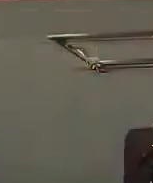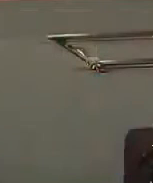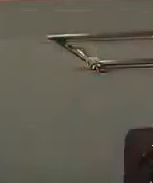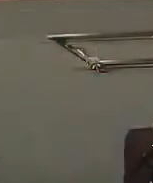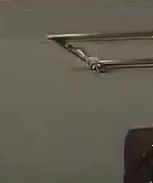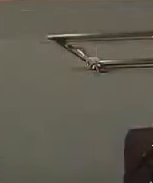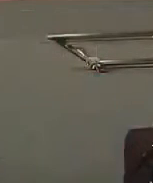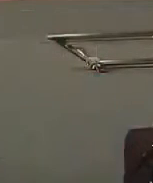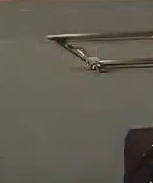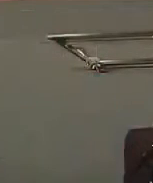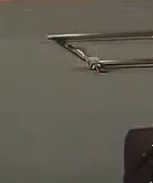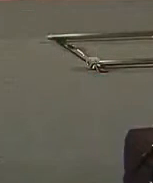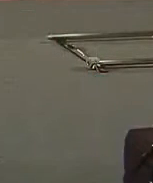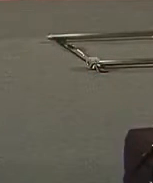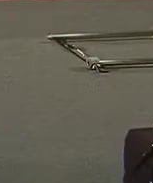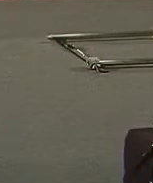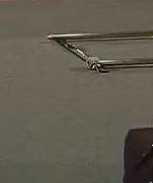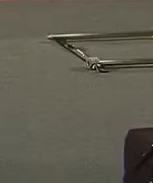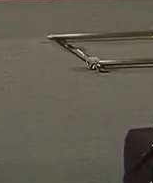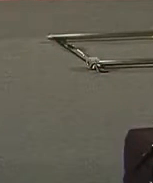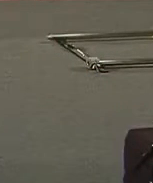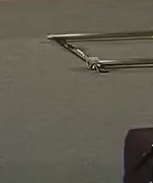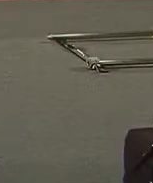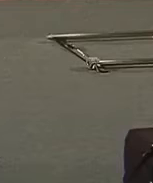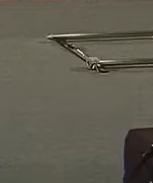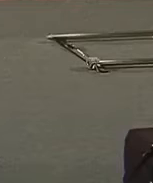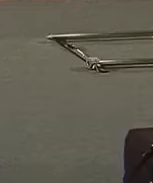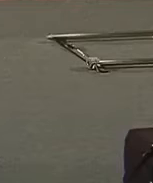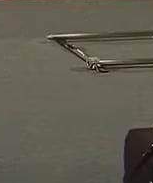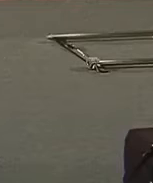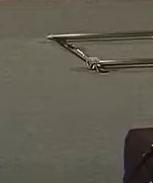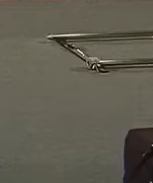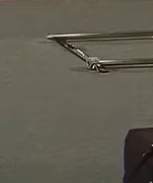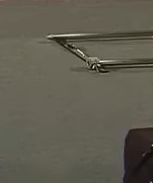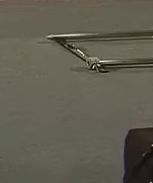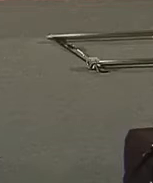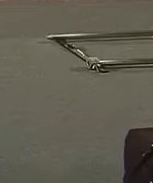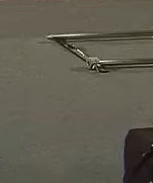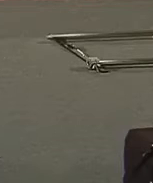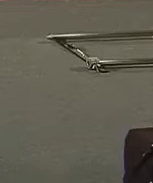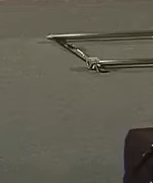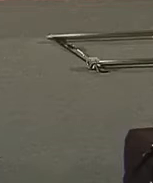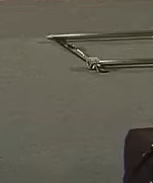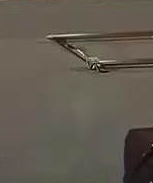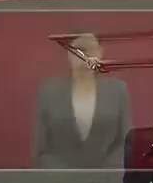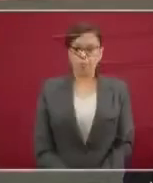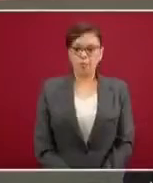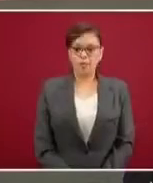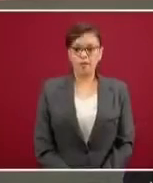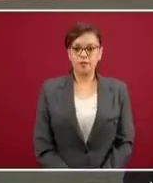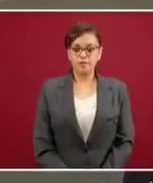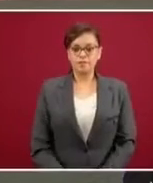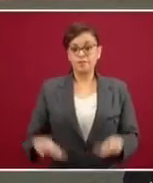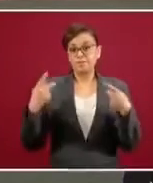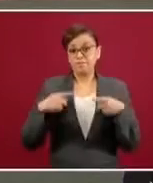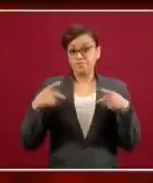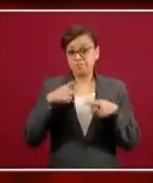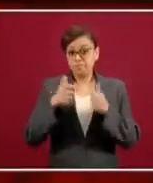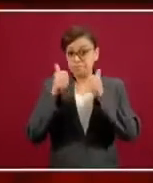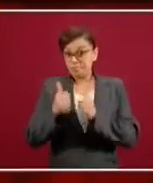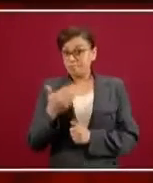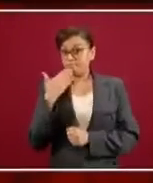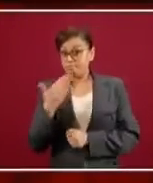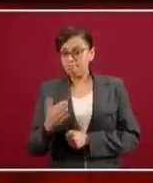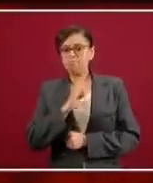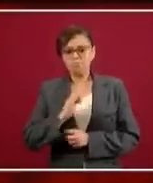a dirigirse al propio paciente si el paciente está en condiciones de recibir información. Si no lo está, por ejemplo,